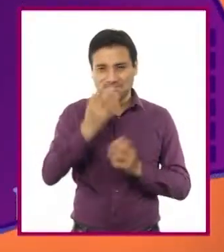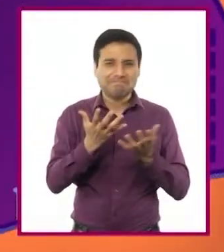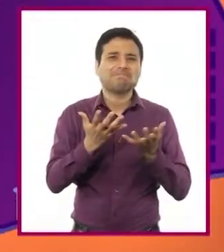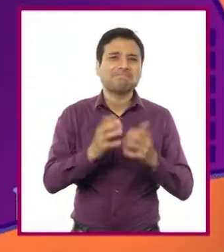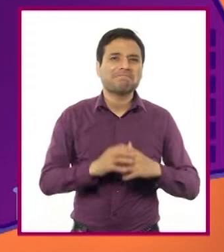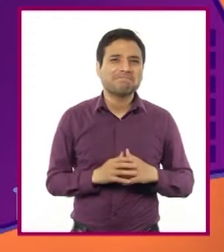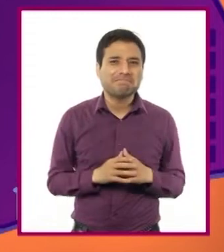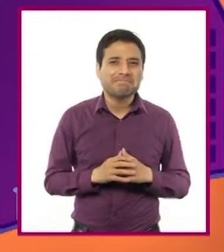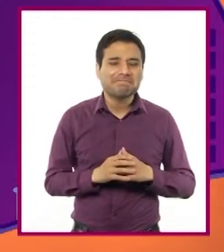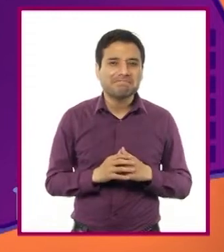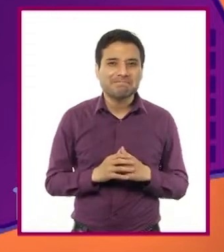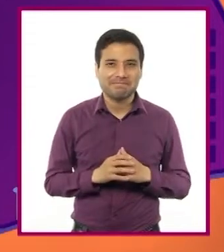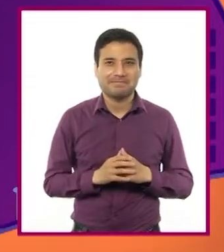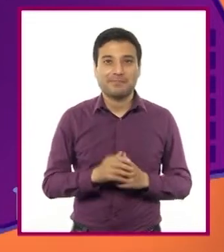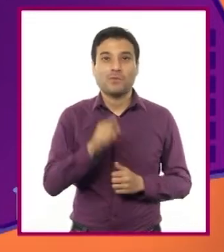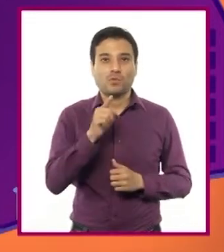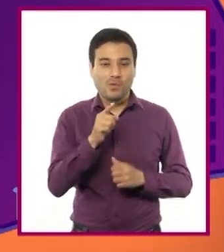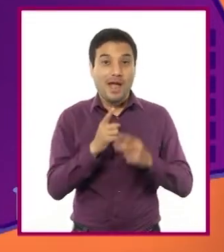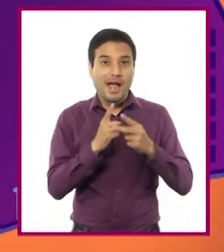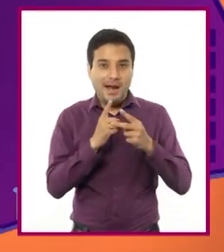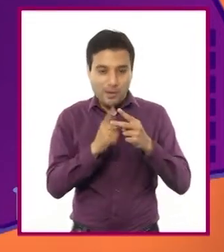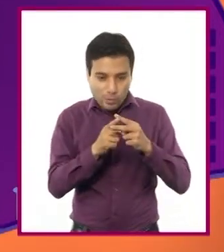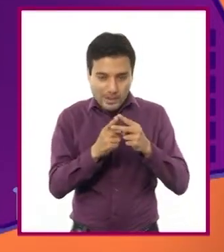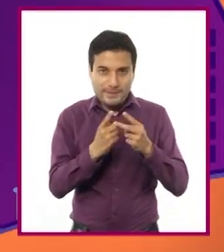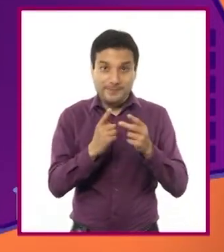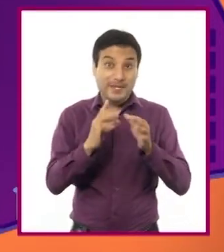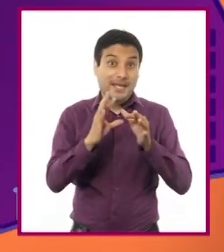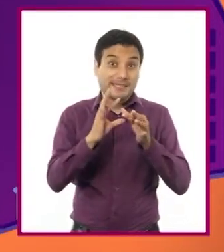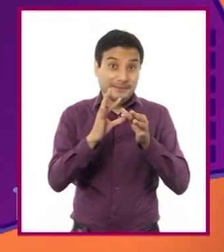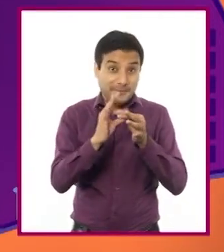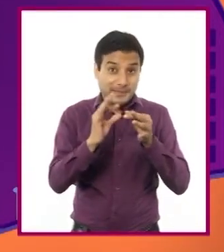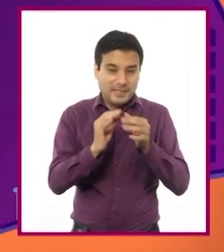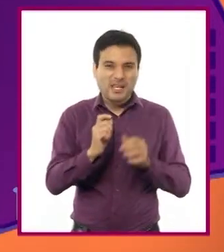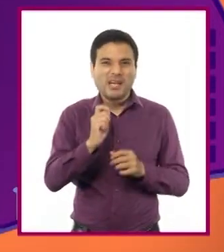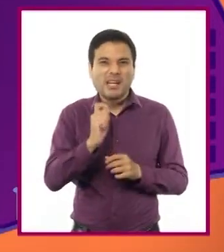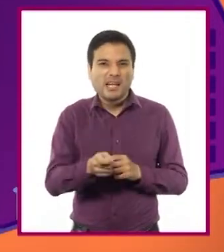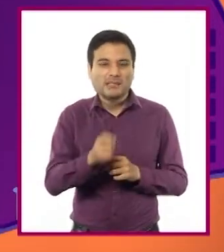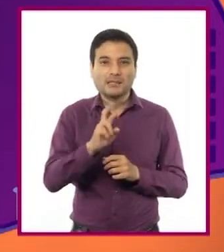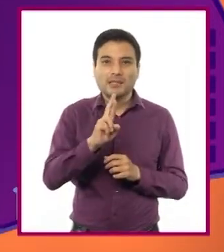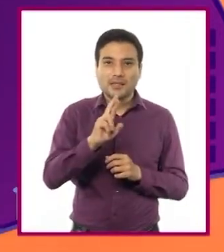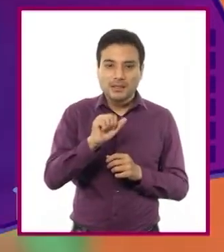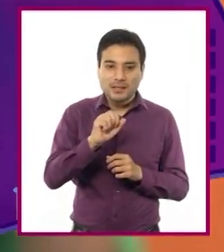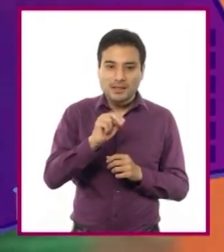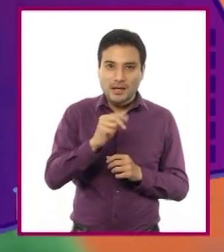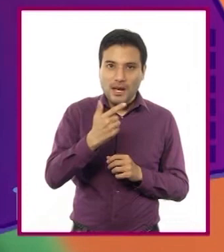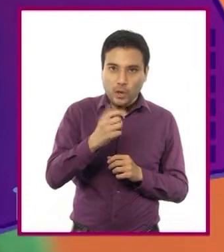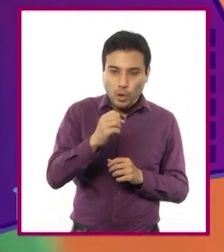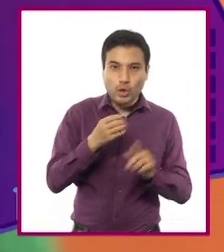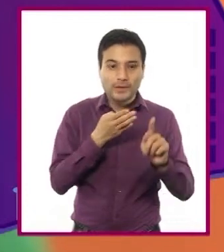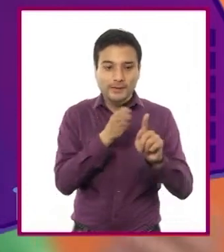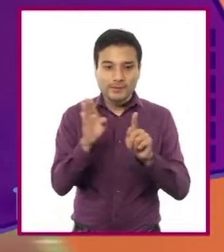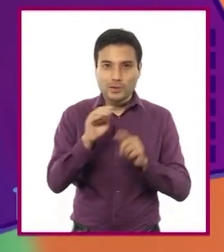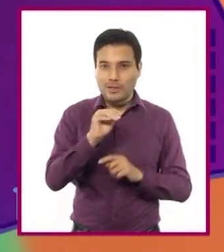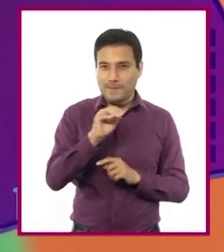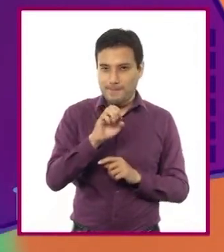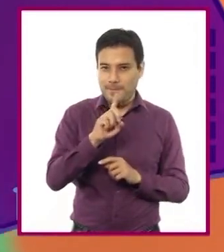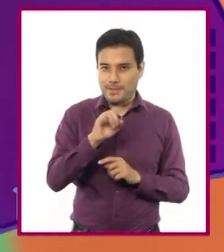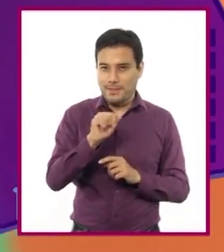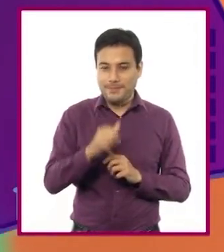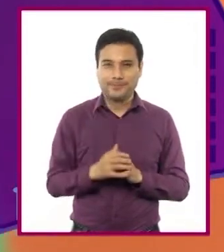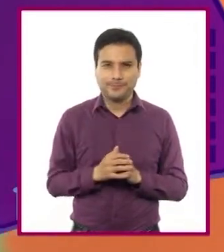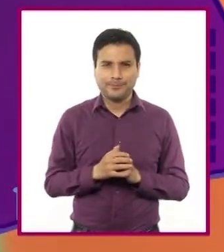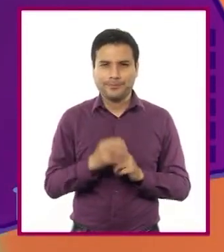sesión de hoy es calcular y explicar el significado del rango y la desviación media. Lo anterior lleva